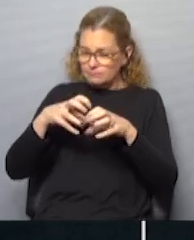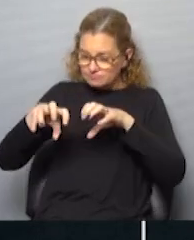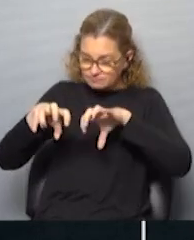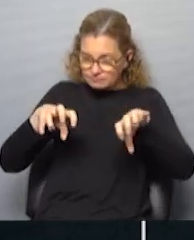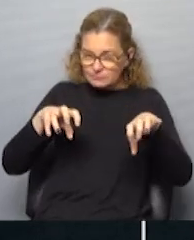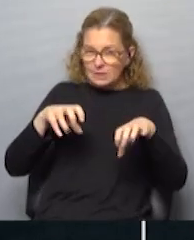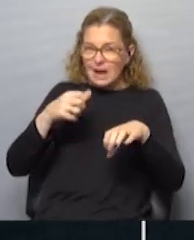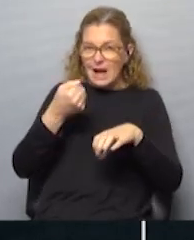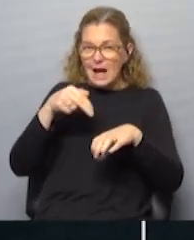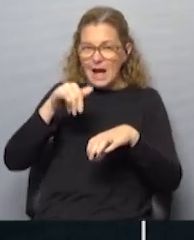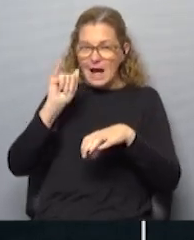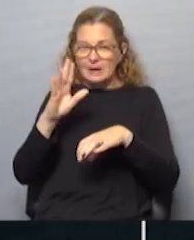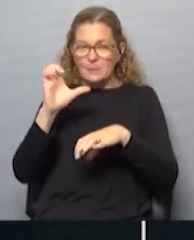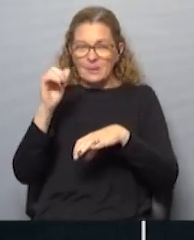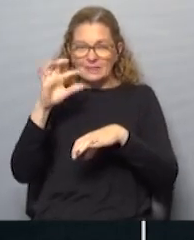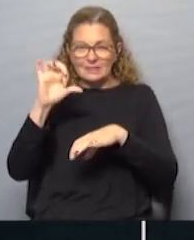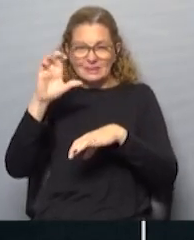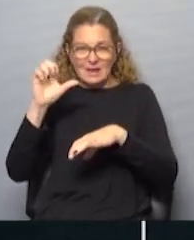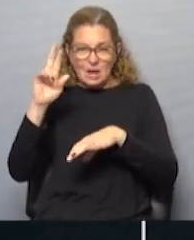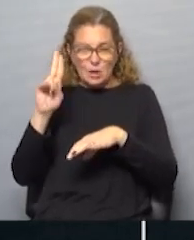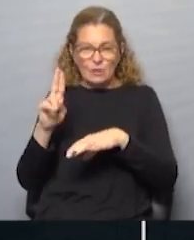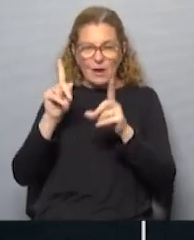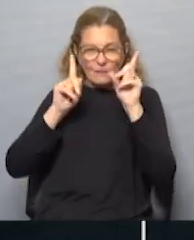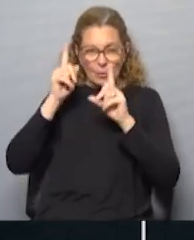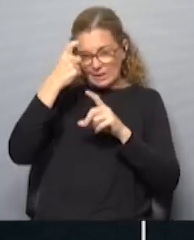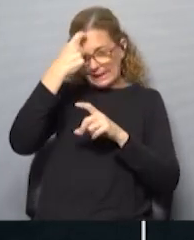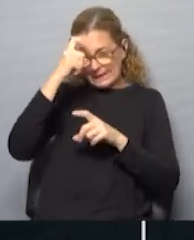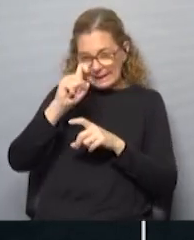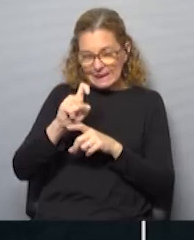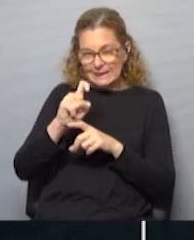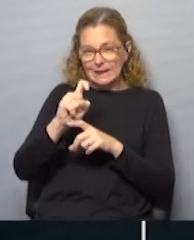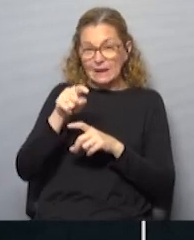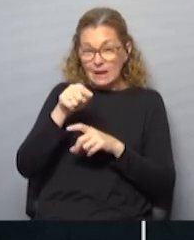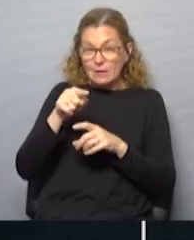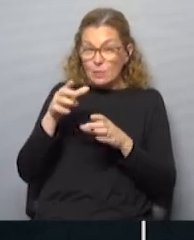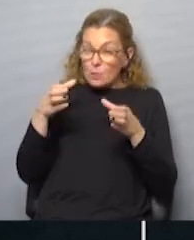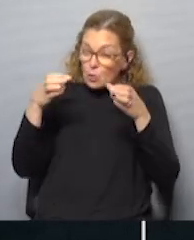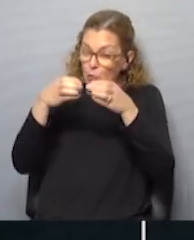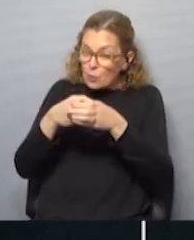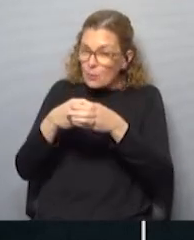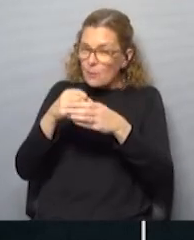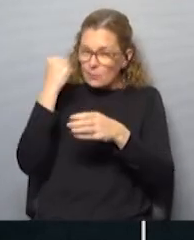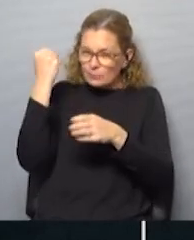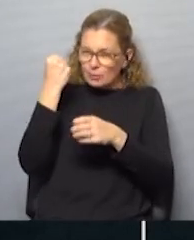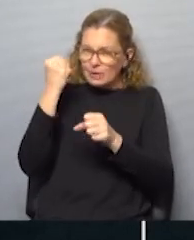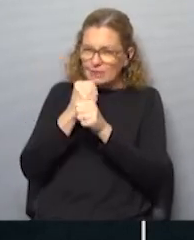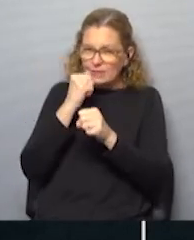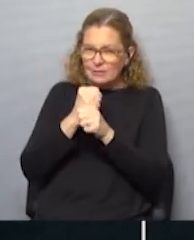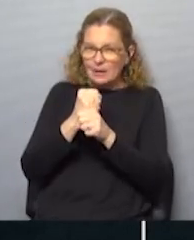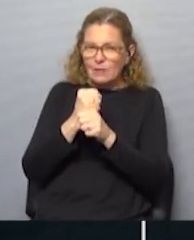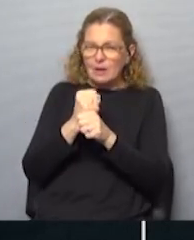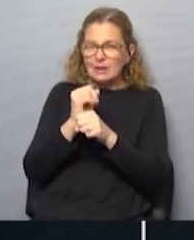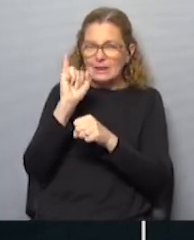tenemos alan y el pastor al clemente a la facultad de ciencias que allí tiene una gran tarea conjuntamente con en